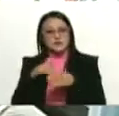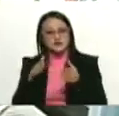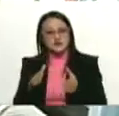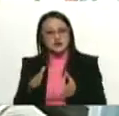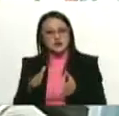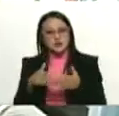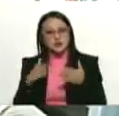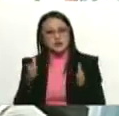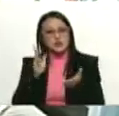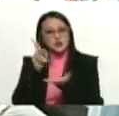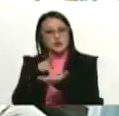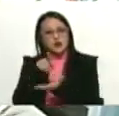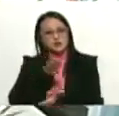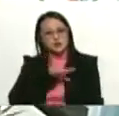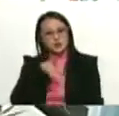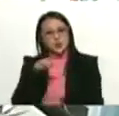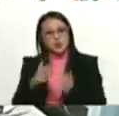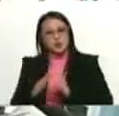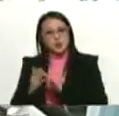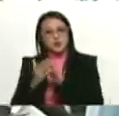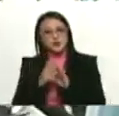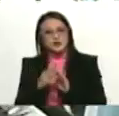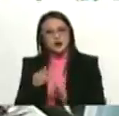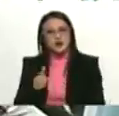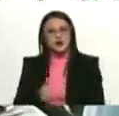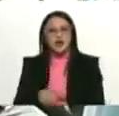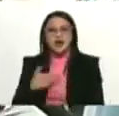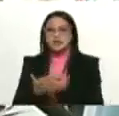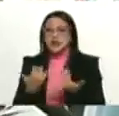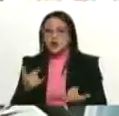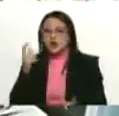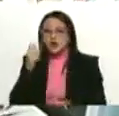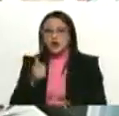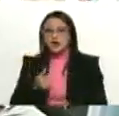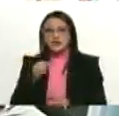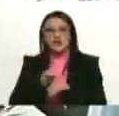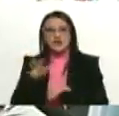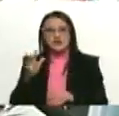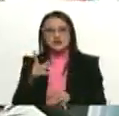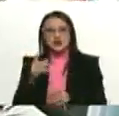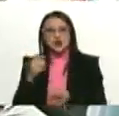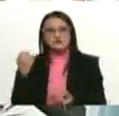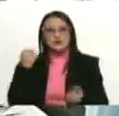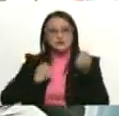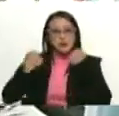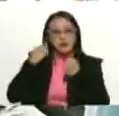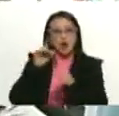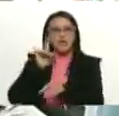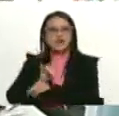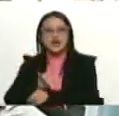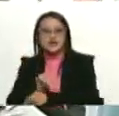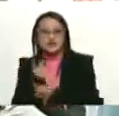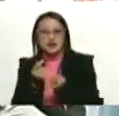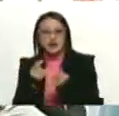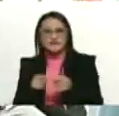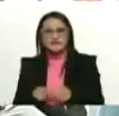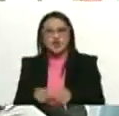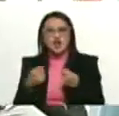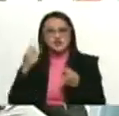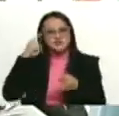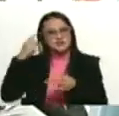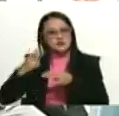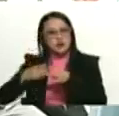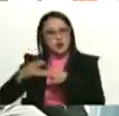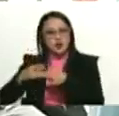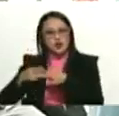comunidad. Hasta la fecha los casos más recurrentes son delitos como lesiones, estafa, violencia